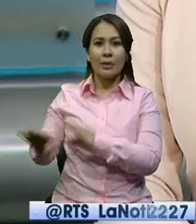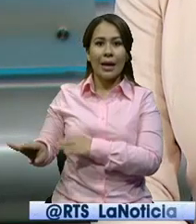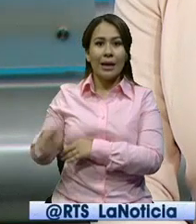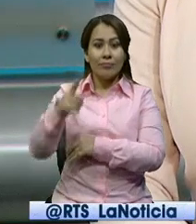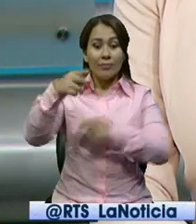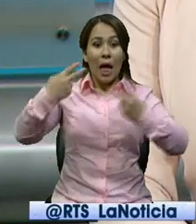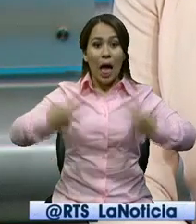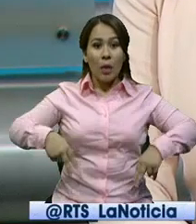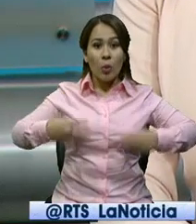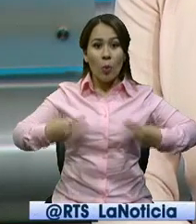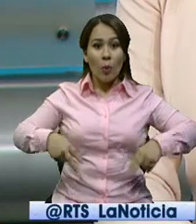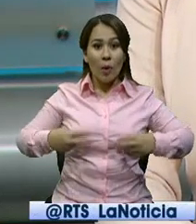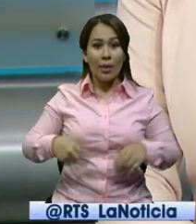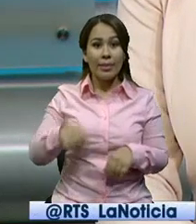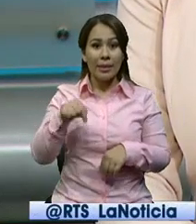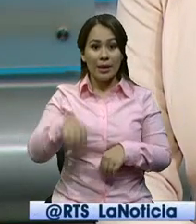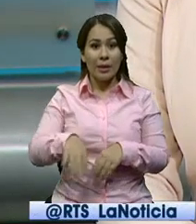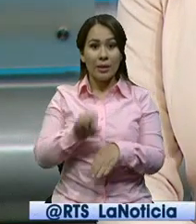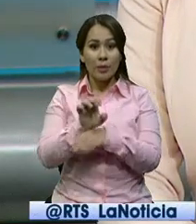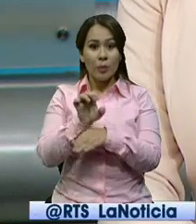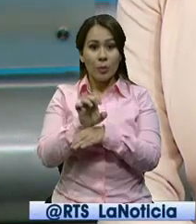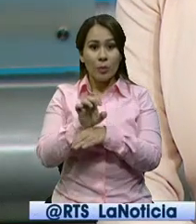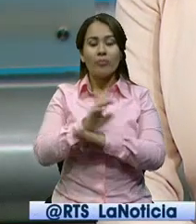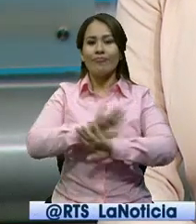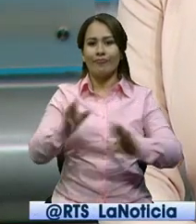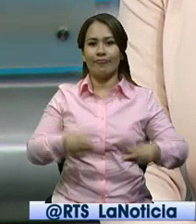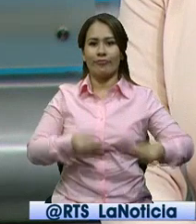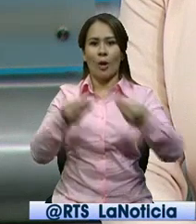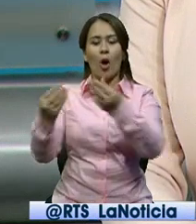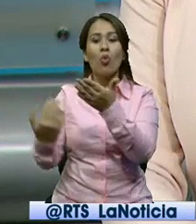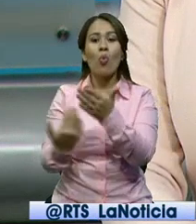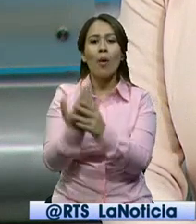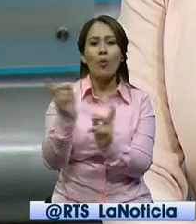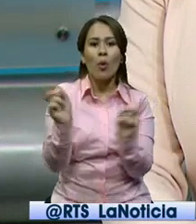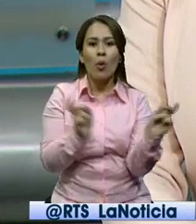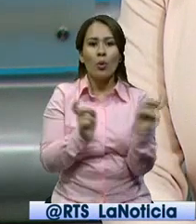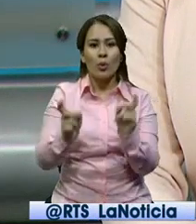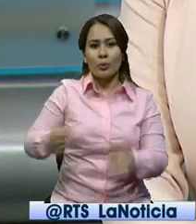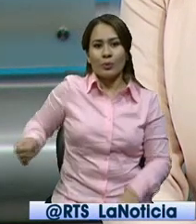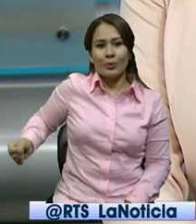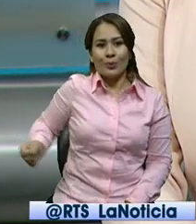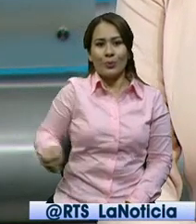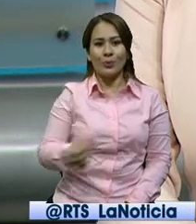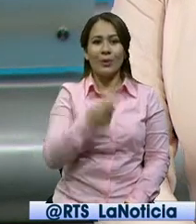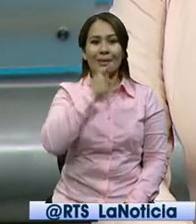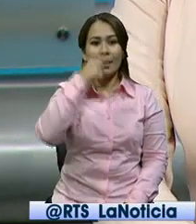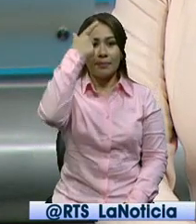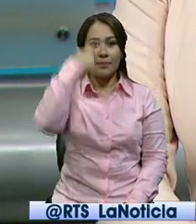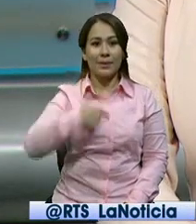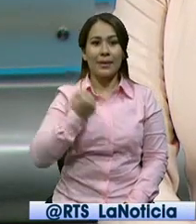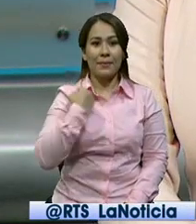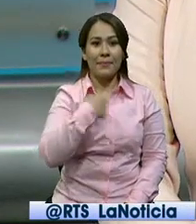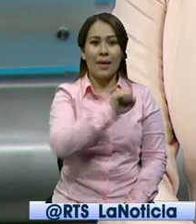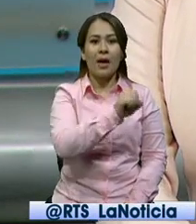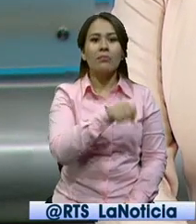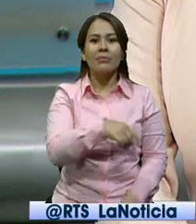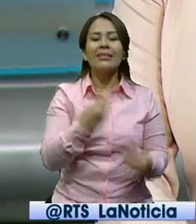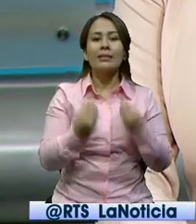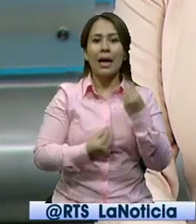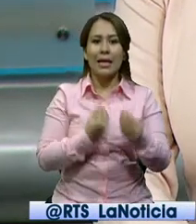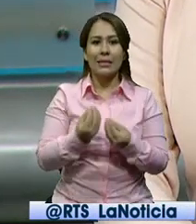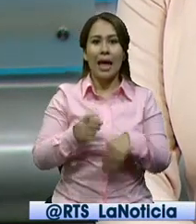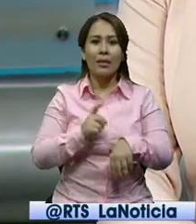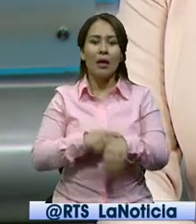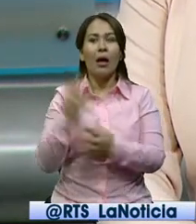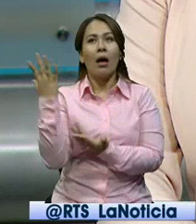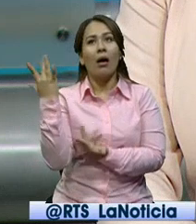Servicio Nacional de Aduana del Ecuador, SENAE, presentó el nuevo sistema de control de equipaje para viajeros. El mismo permite reducir los tiempos